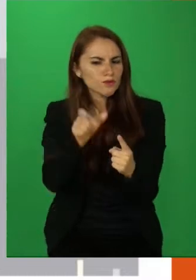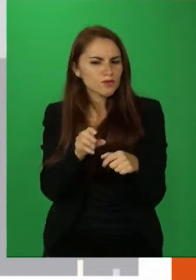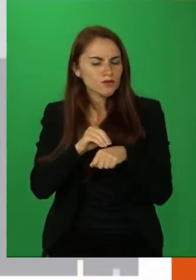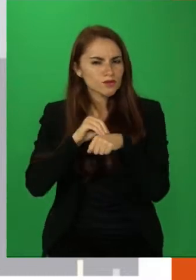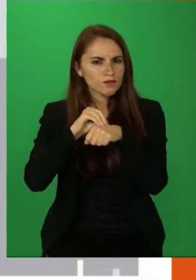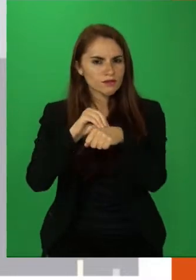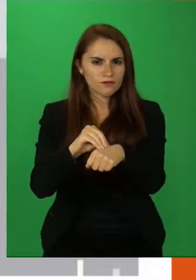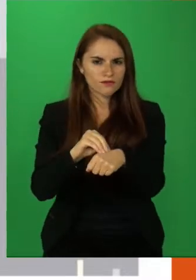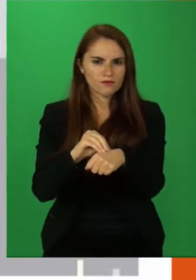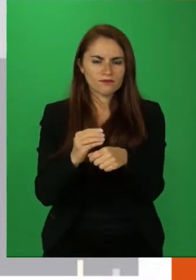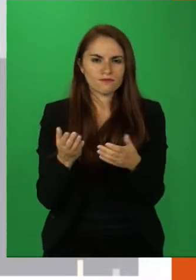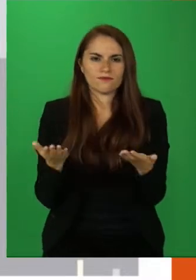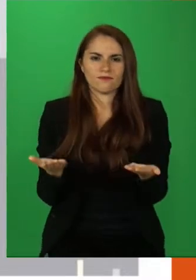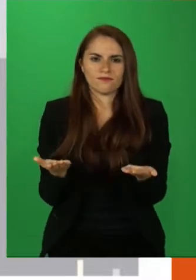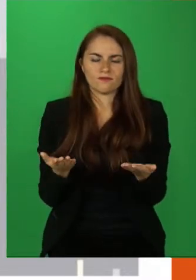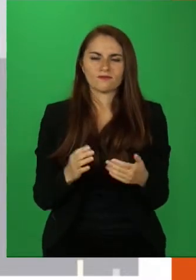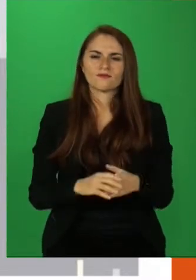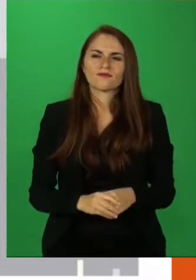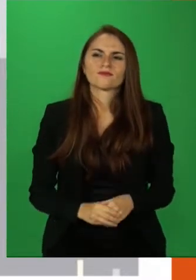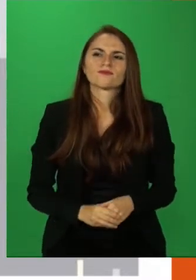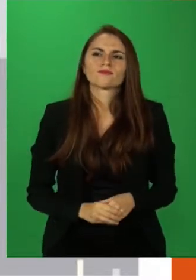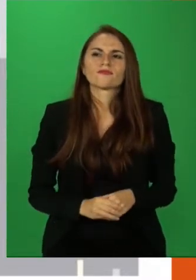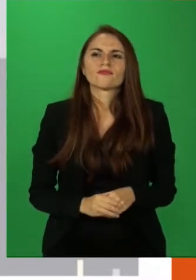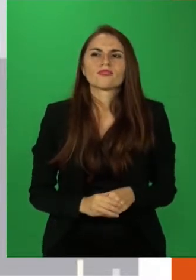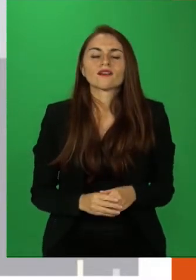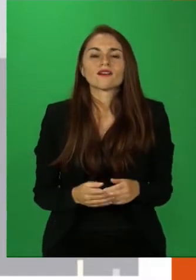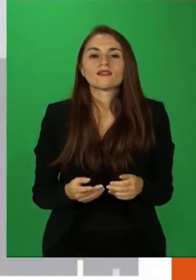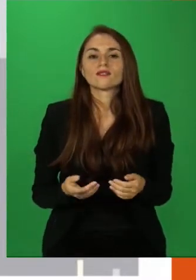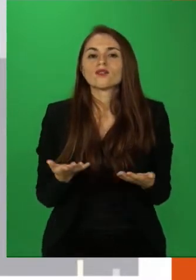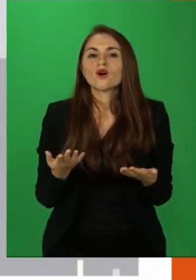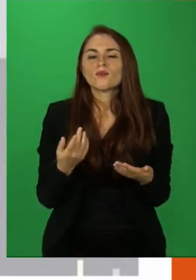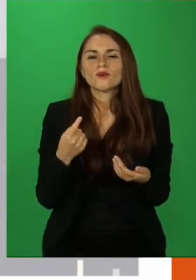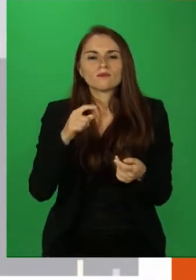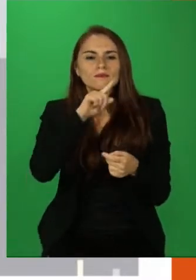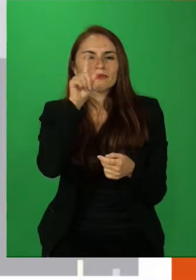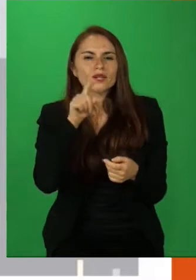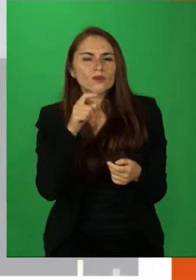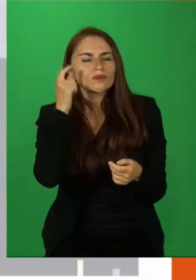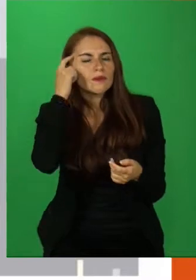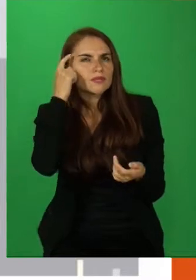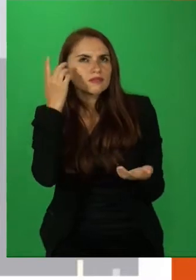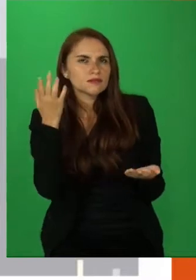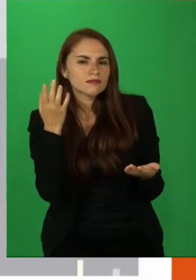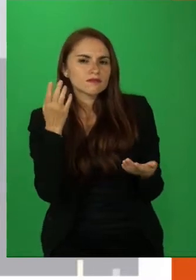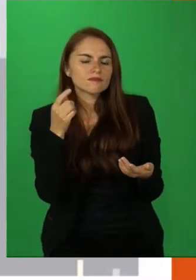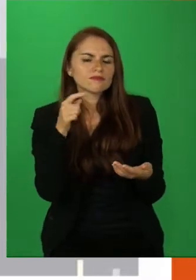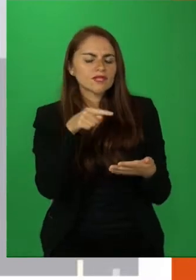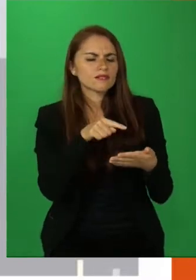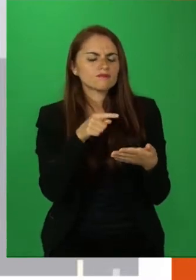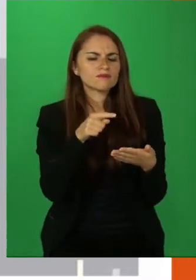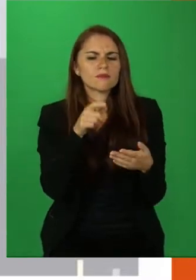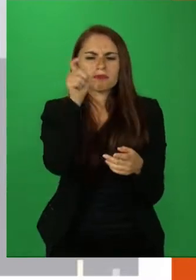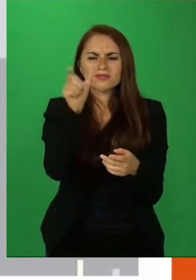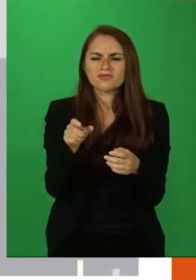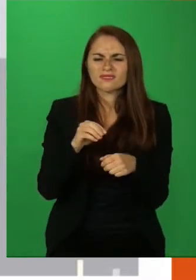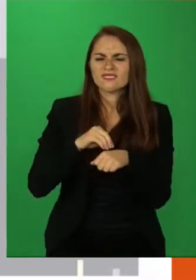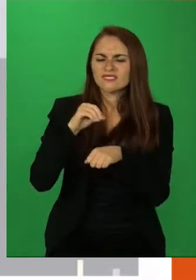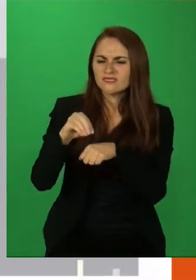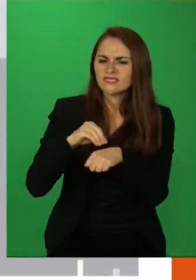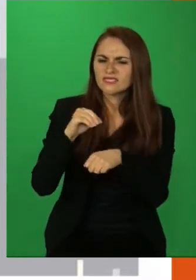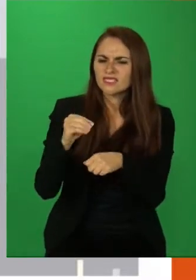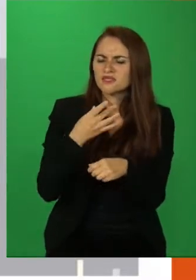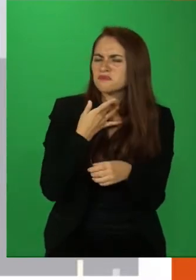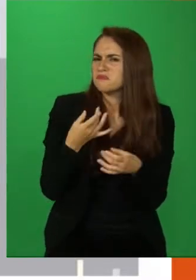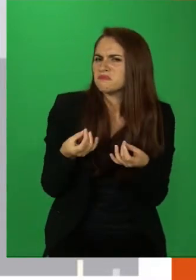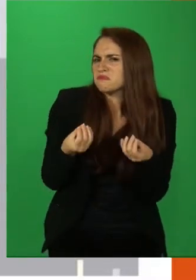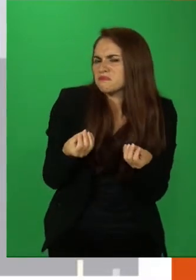la intención comunicativa del emisor, que se extrae con la pregunta ¿qué pretende el emisor con su